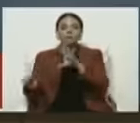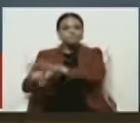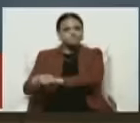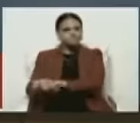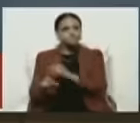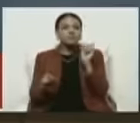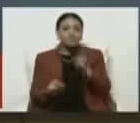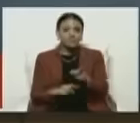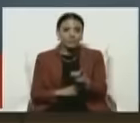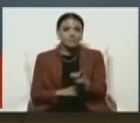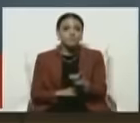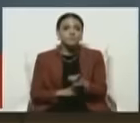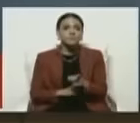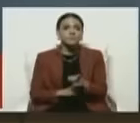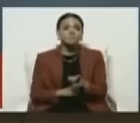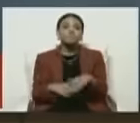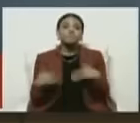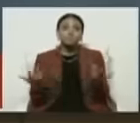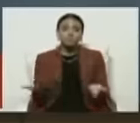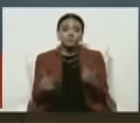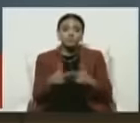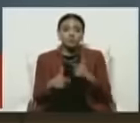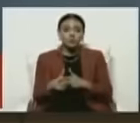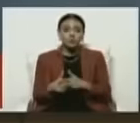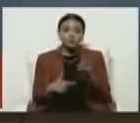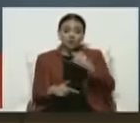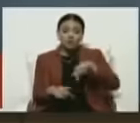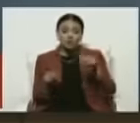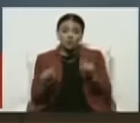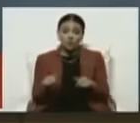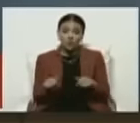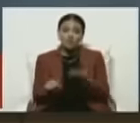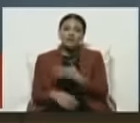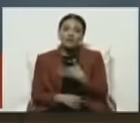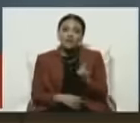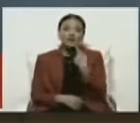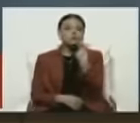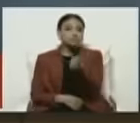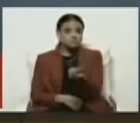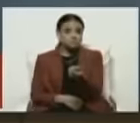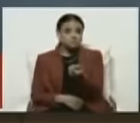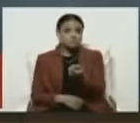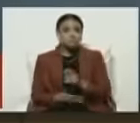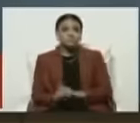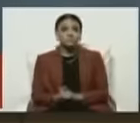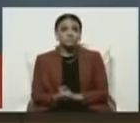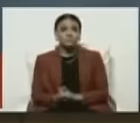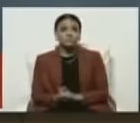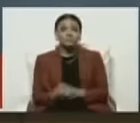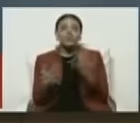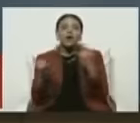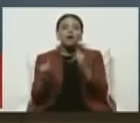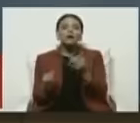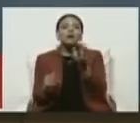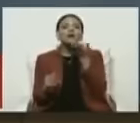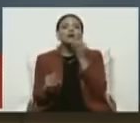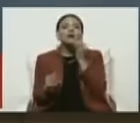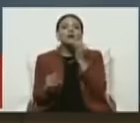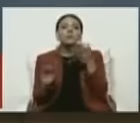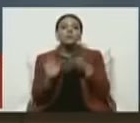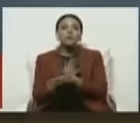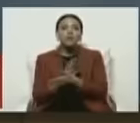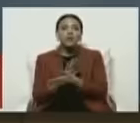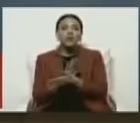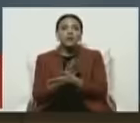tanto, en este aspecto yo quiero también adelantar ejemplos vinculados al por qué